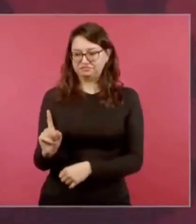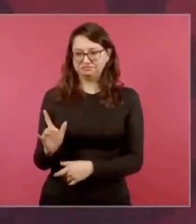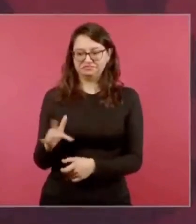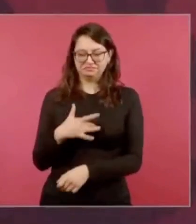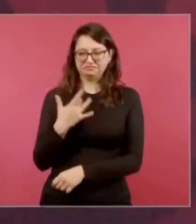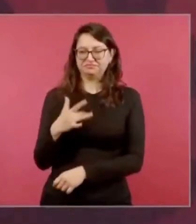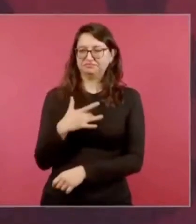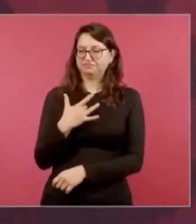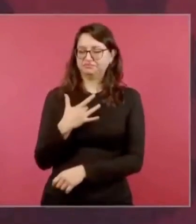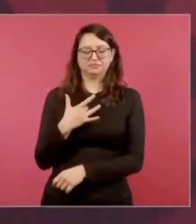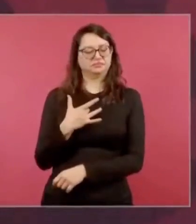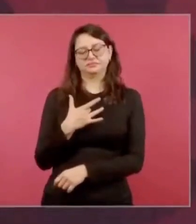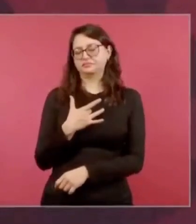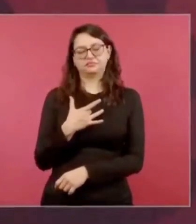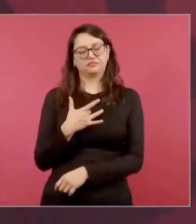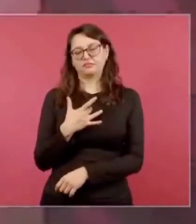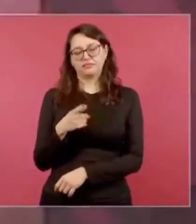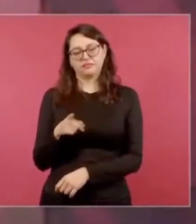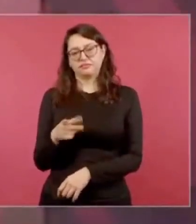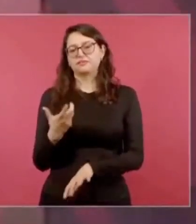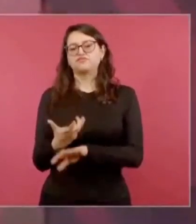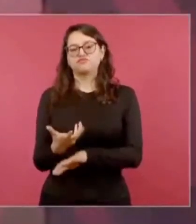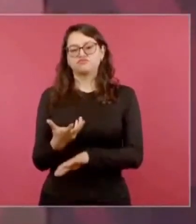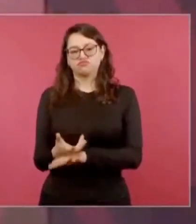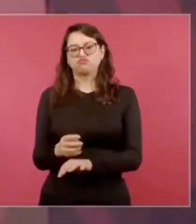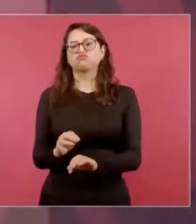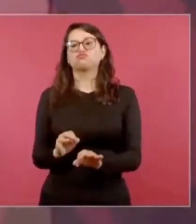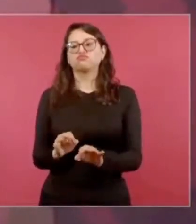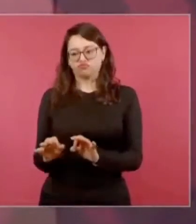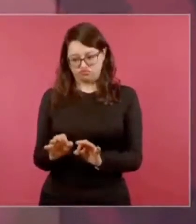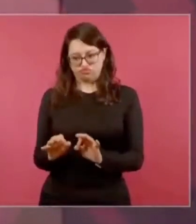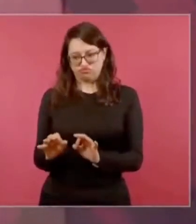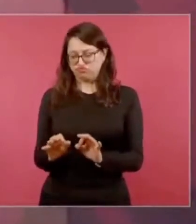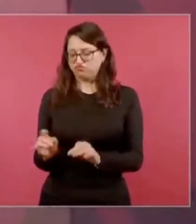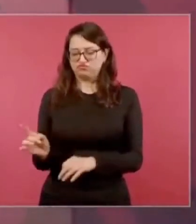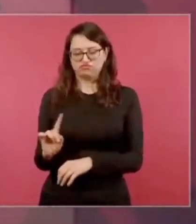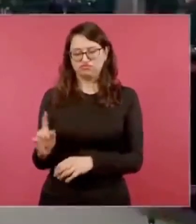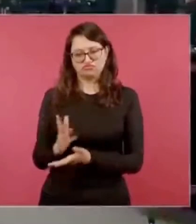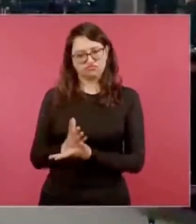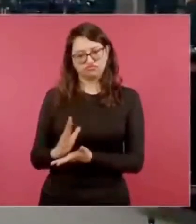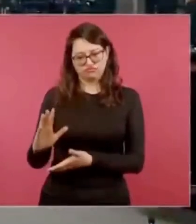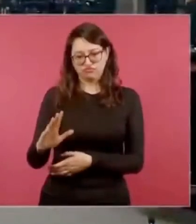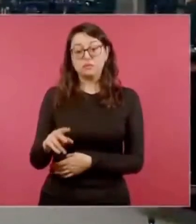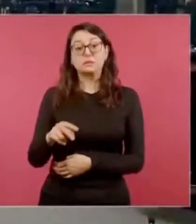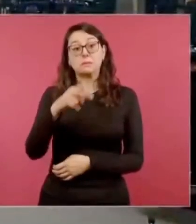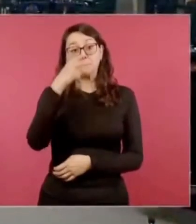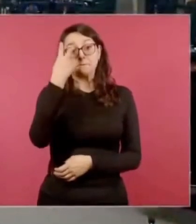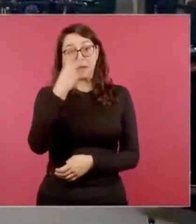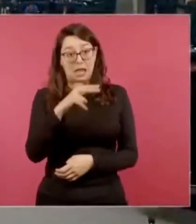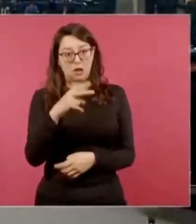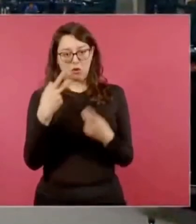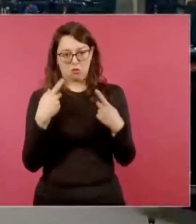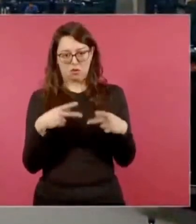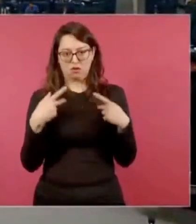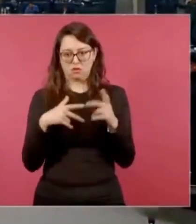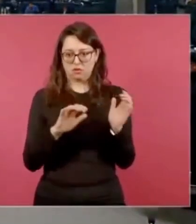decide que van a ser operados los ferrocarriles por mexicanos. Entonces